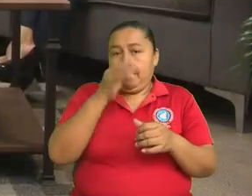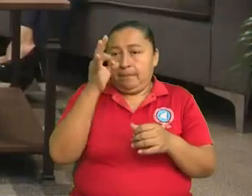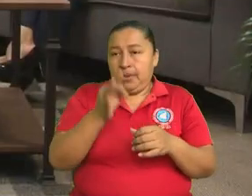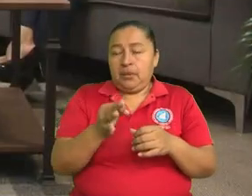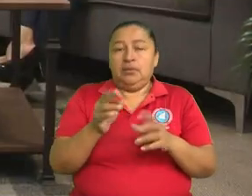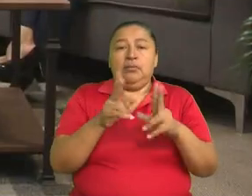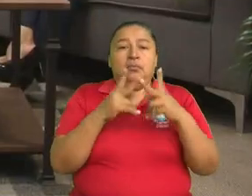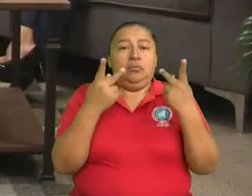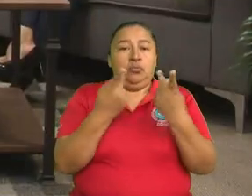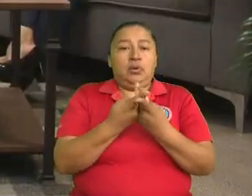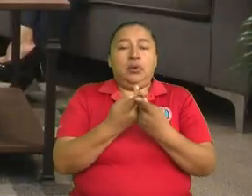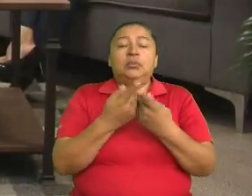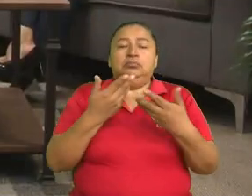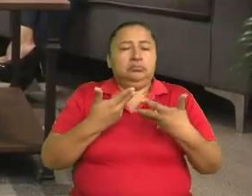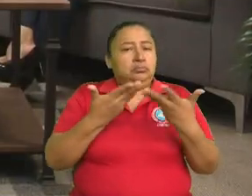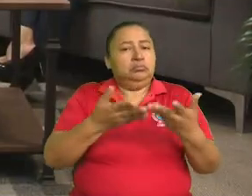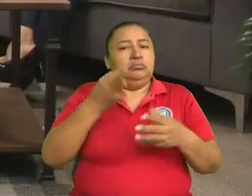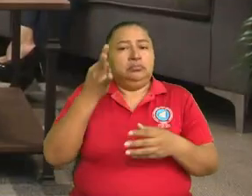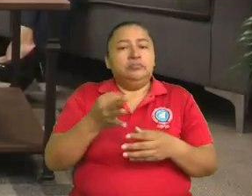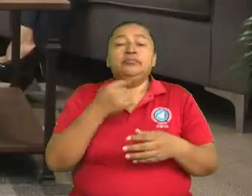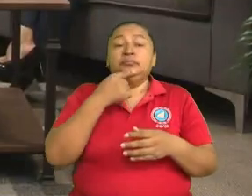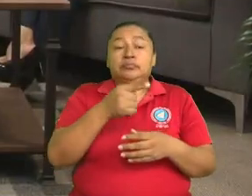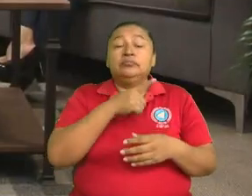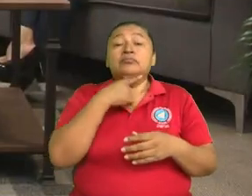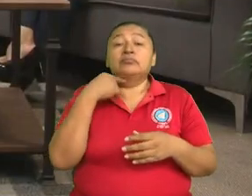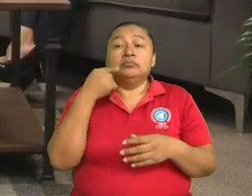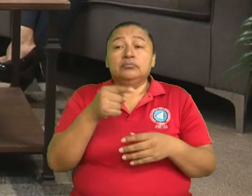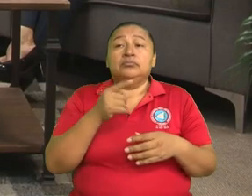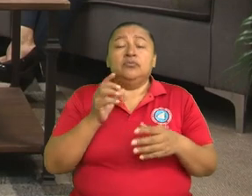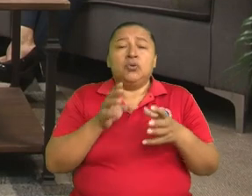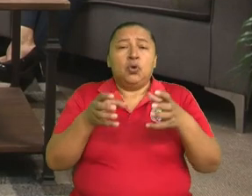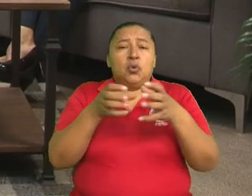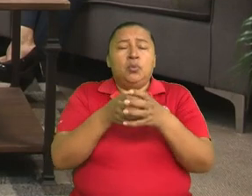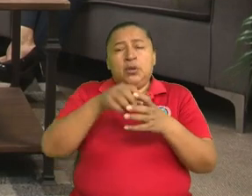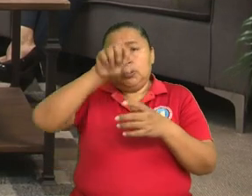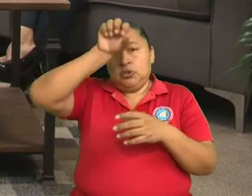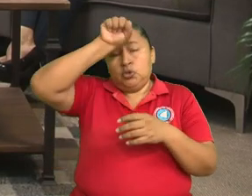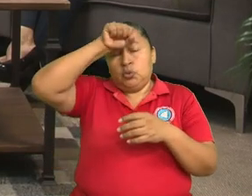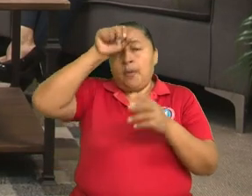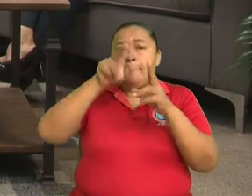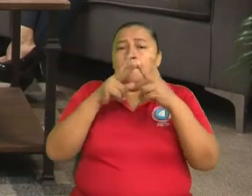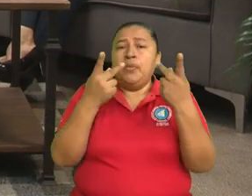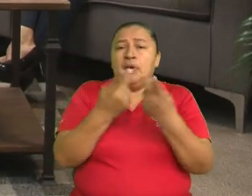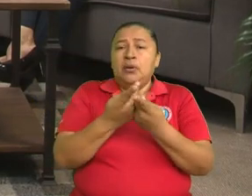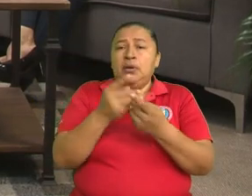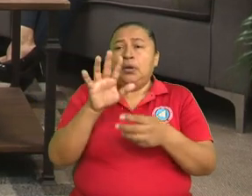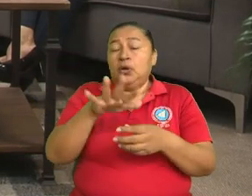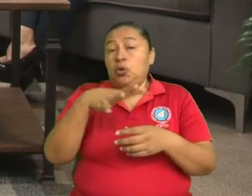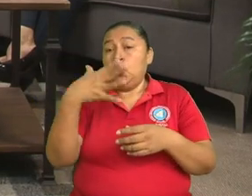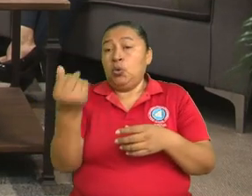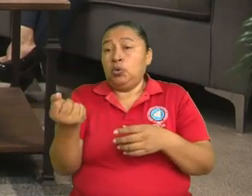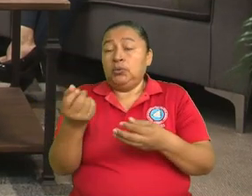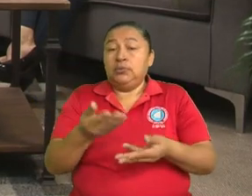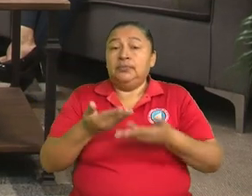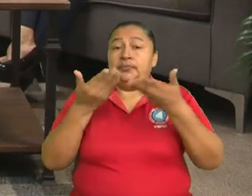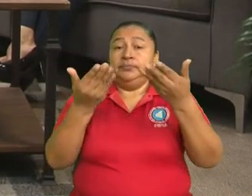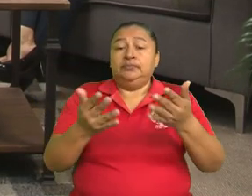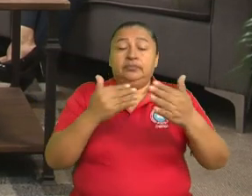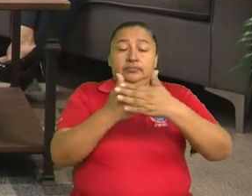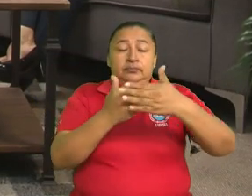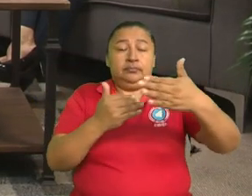El pueblo se merece calidad. Y justamente también en una comunidad de Ciuna estuvimos el viernes en entrega de